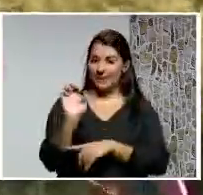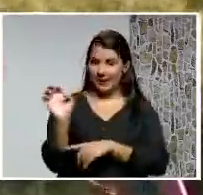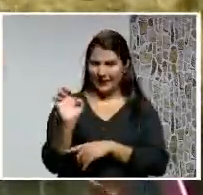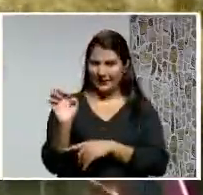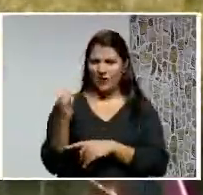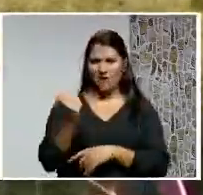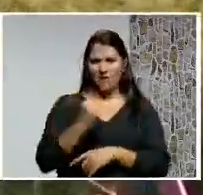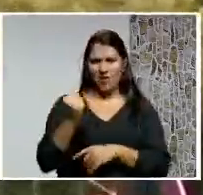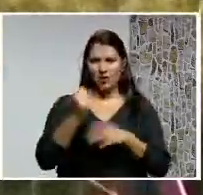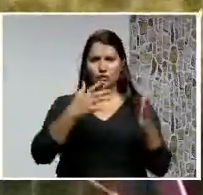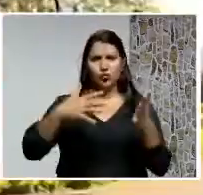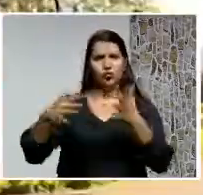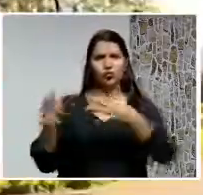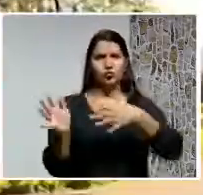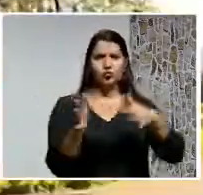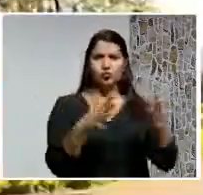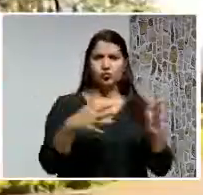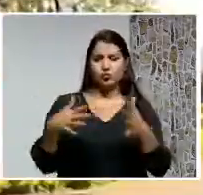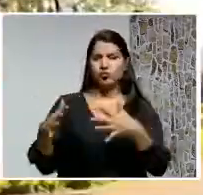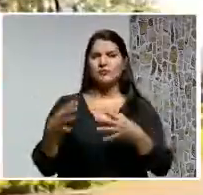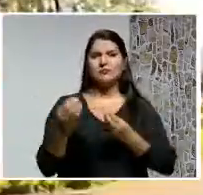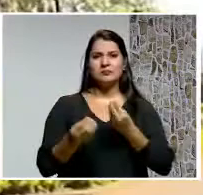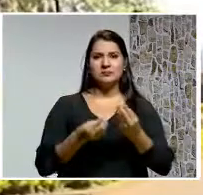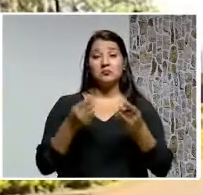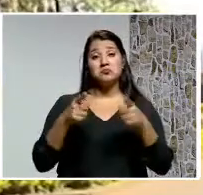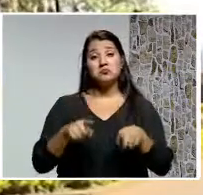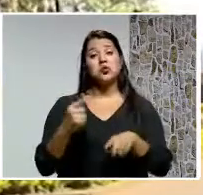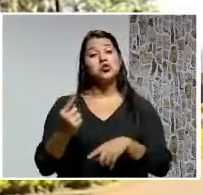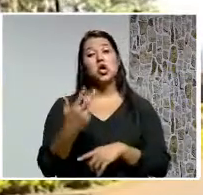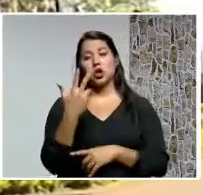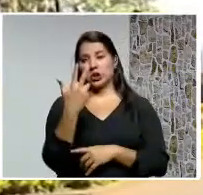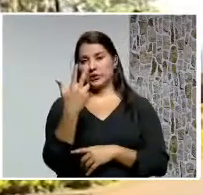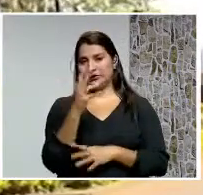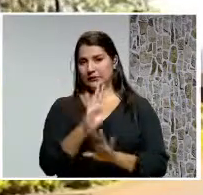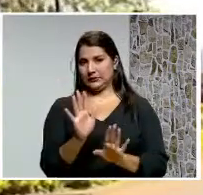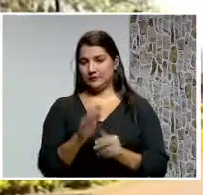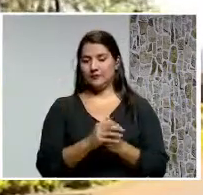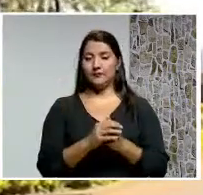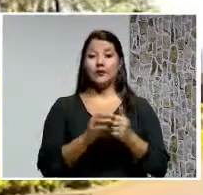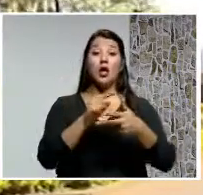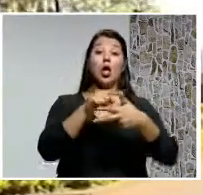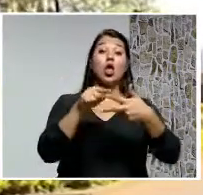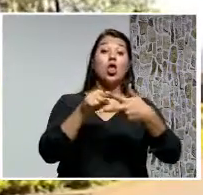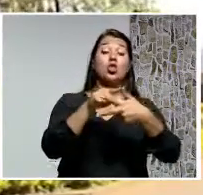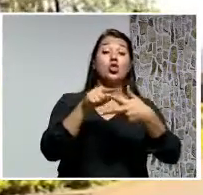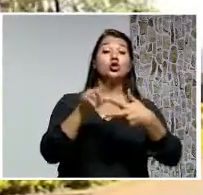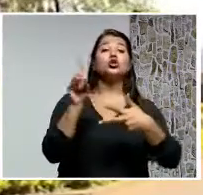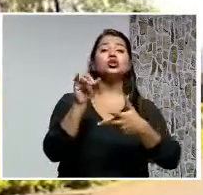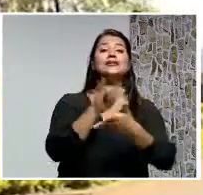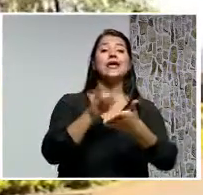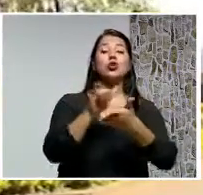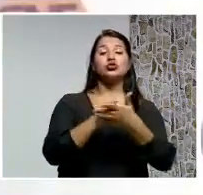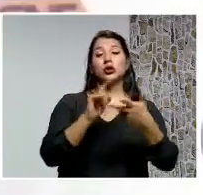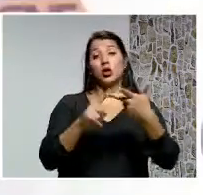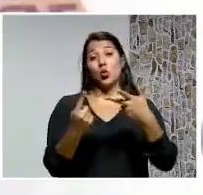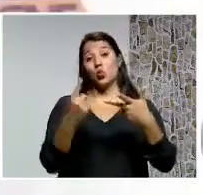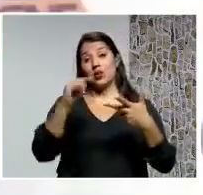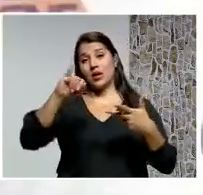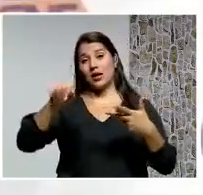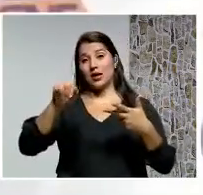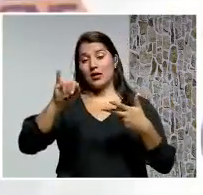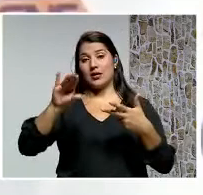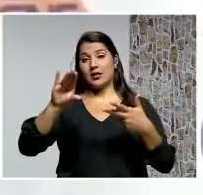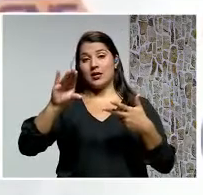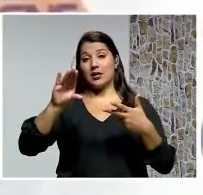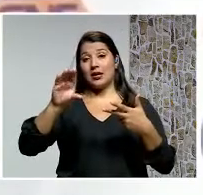los fuertes vientos de los últimos días han provocado tan solo 3 incidencias, 2 en San José y 1 en Jicaral. Se